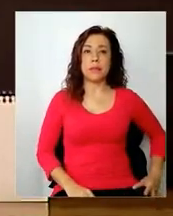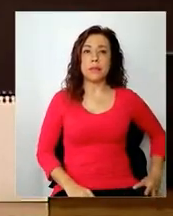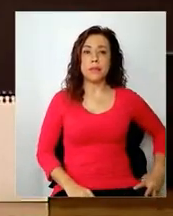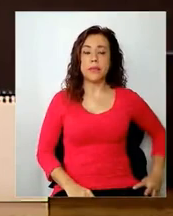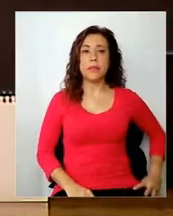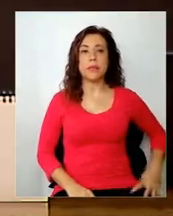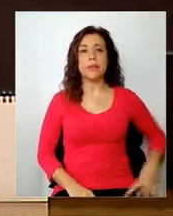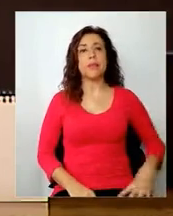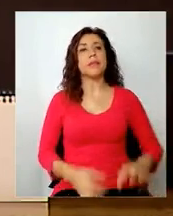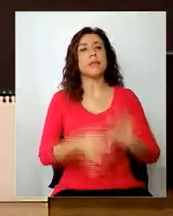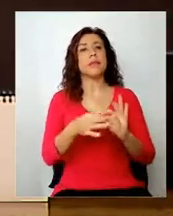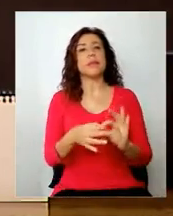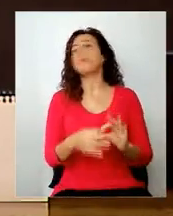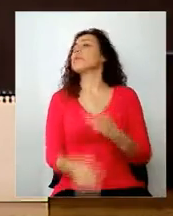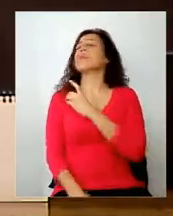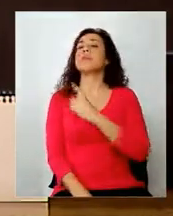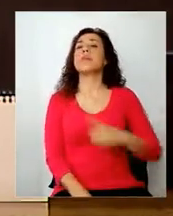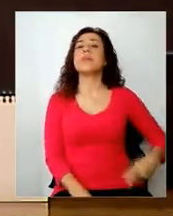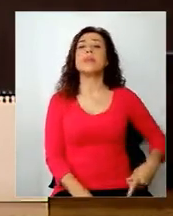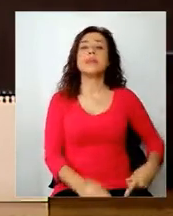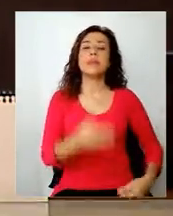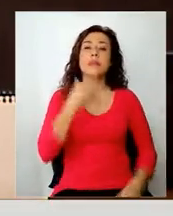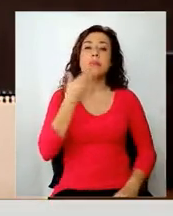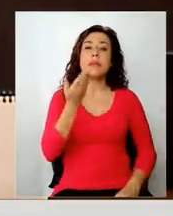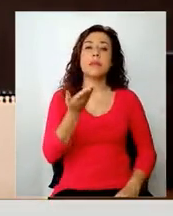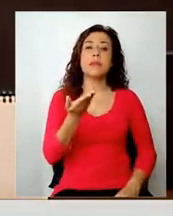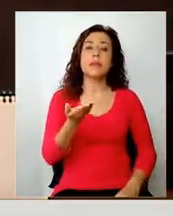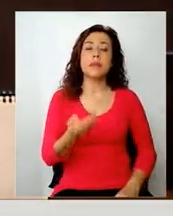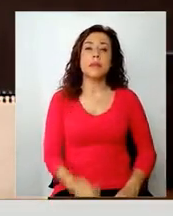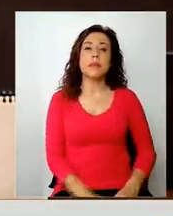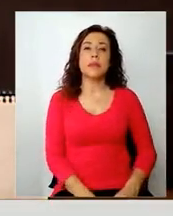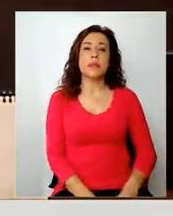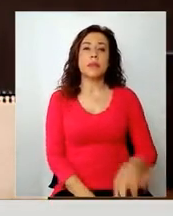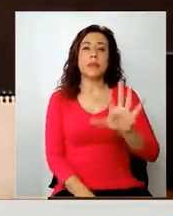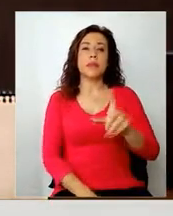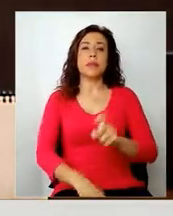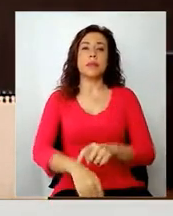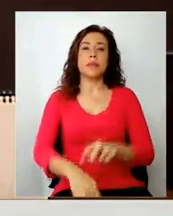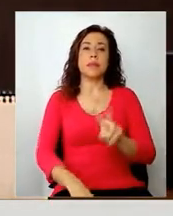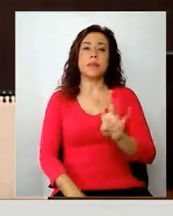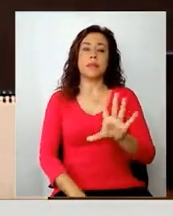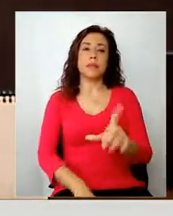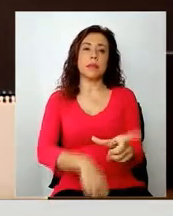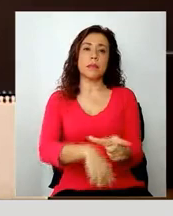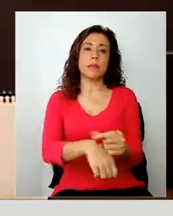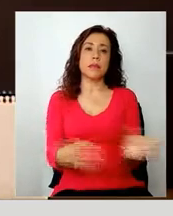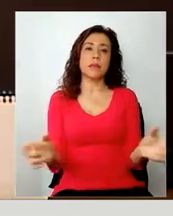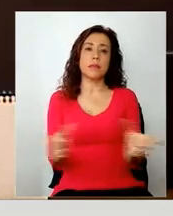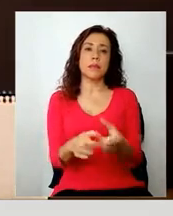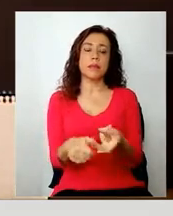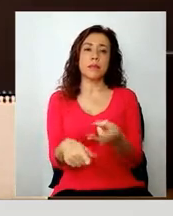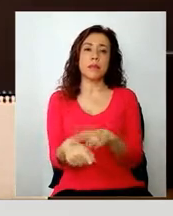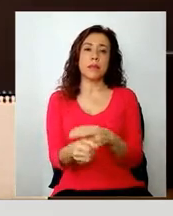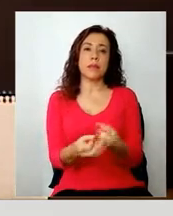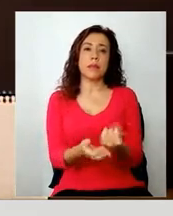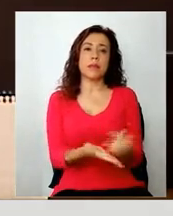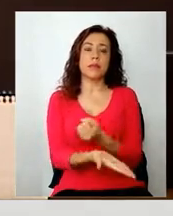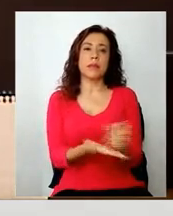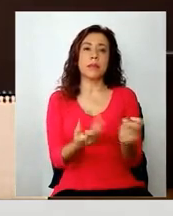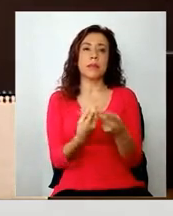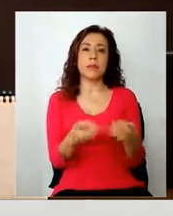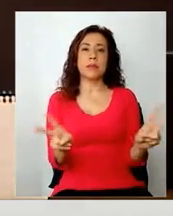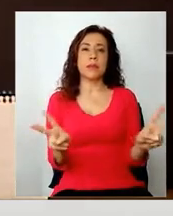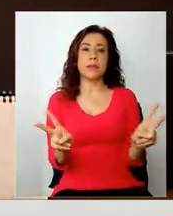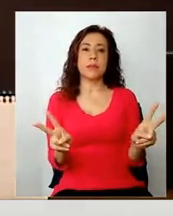Gracias diputado a corresponde el uso de la palabra hasta por cinco minutos veinticinco segundos al comité mixto radical liberal demócrata